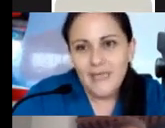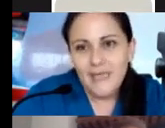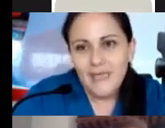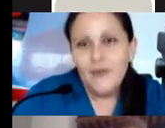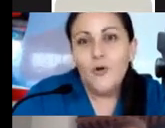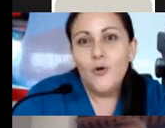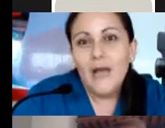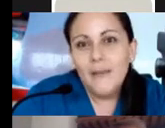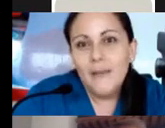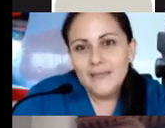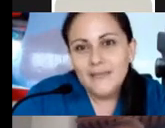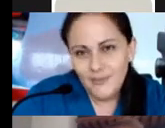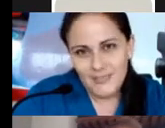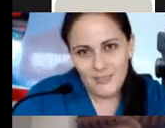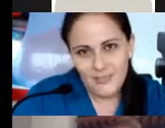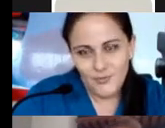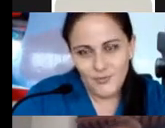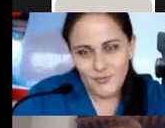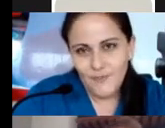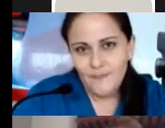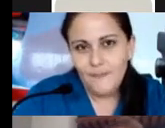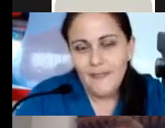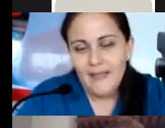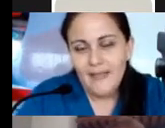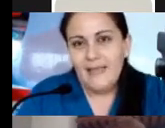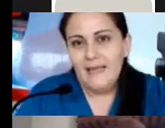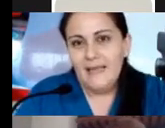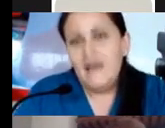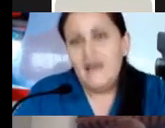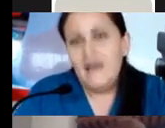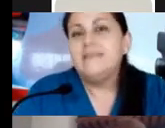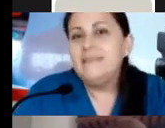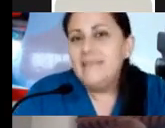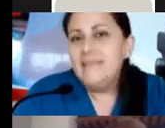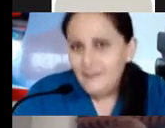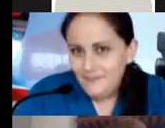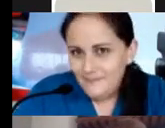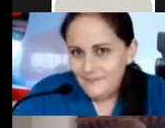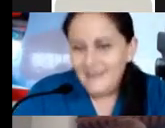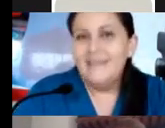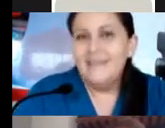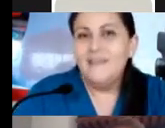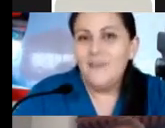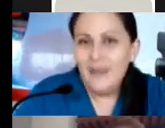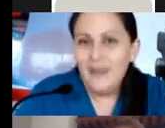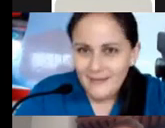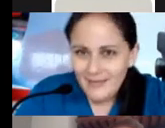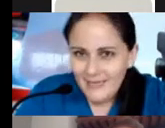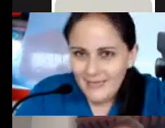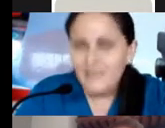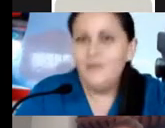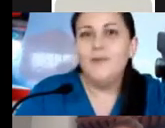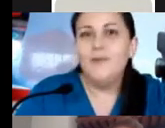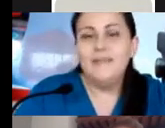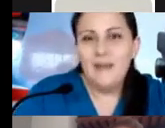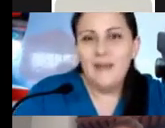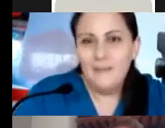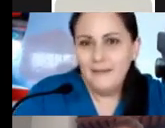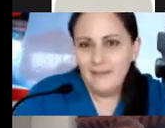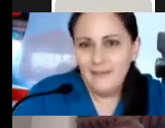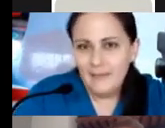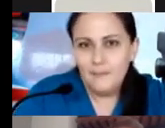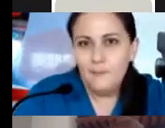y se puede limpiar localmente donde se ensució. Sí, el derrame de líquido o el